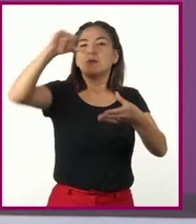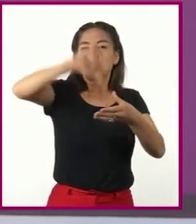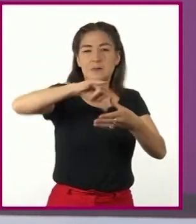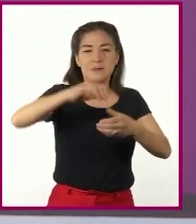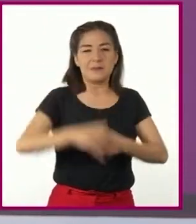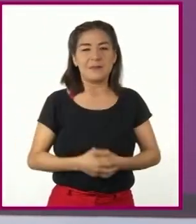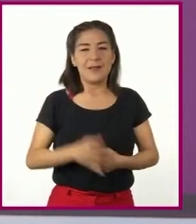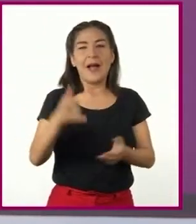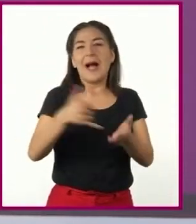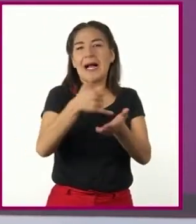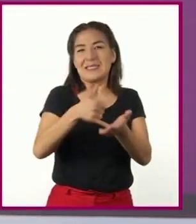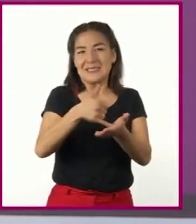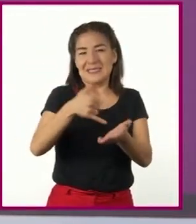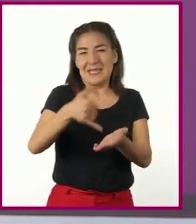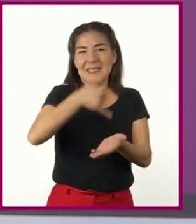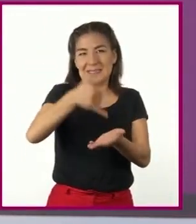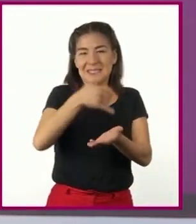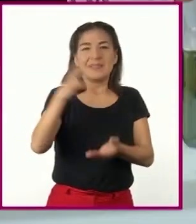el aceite de limón.